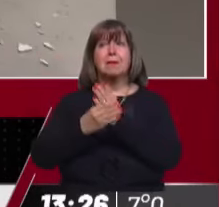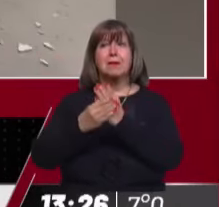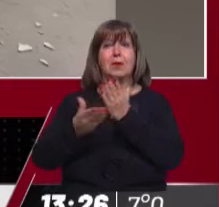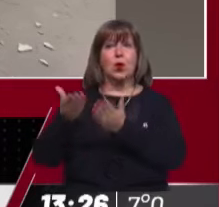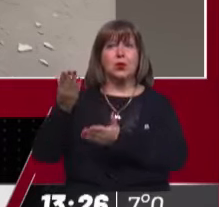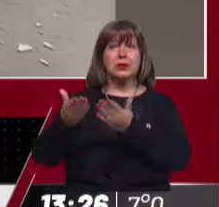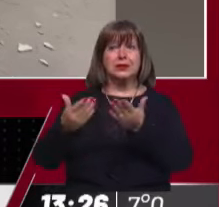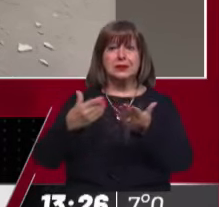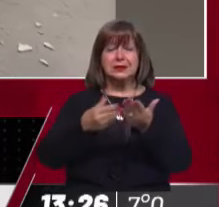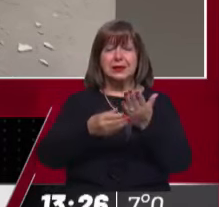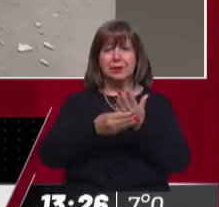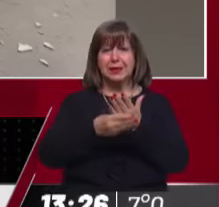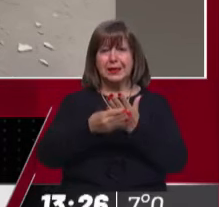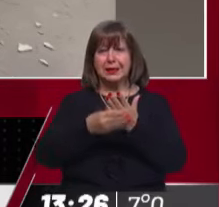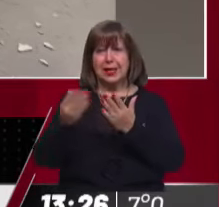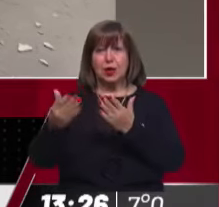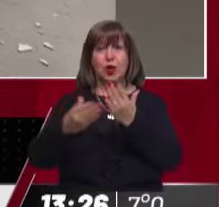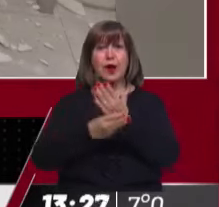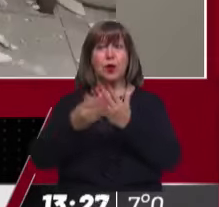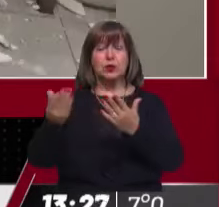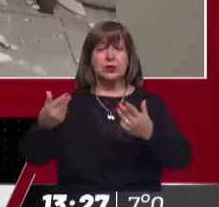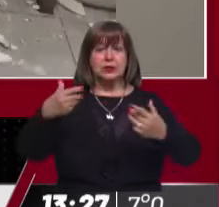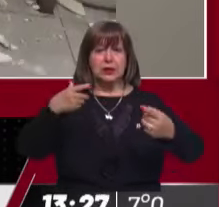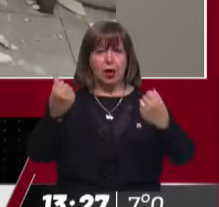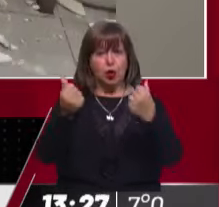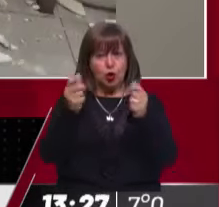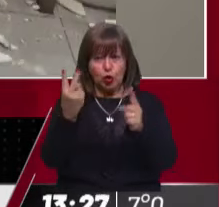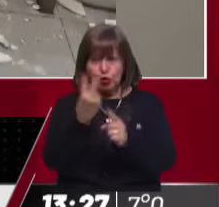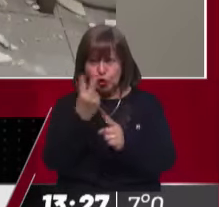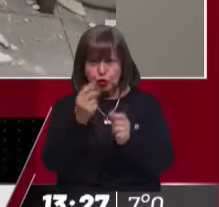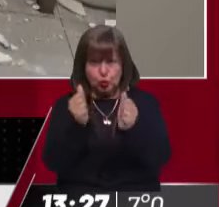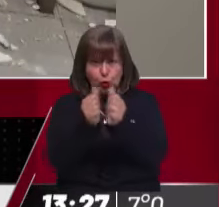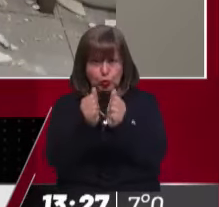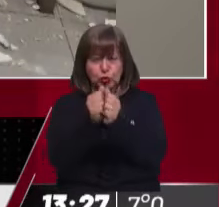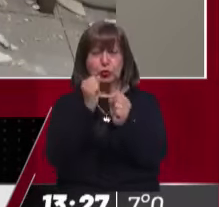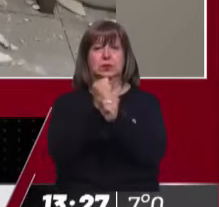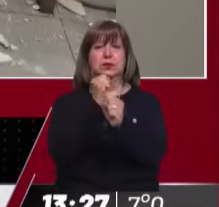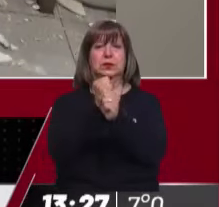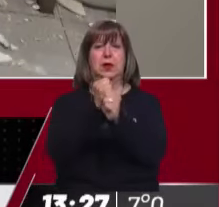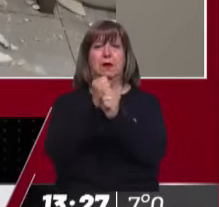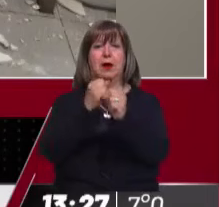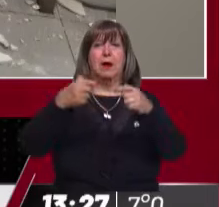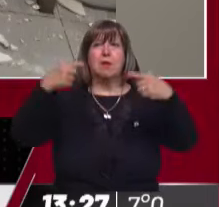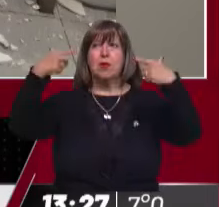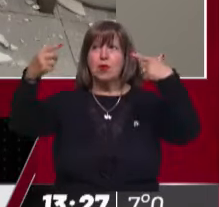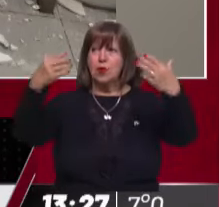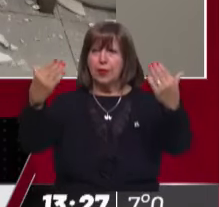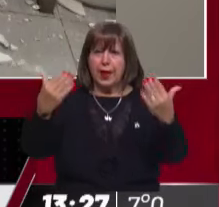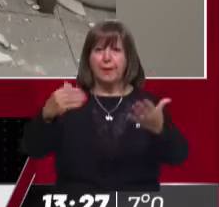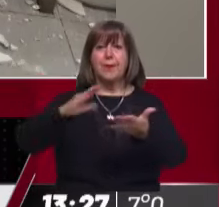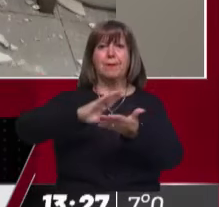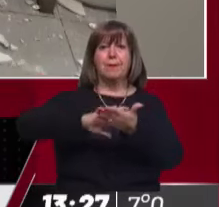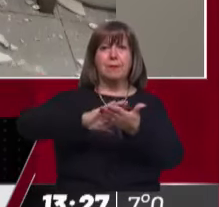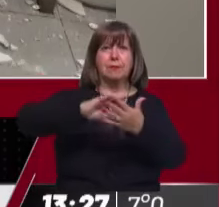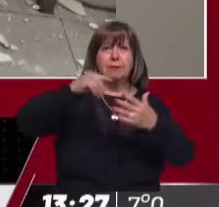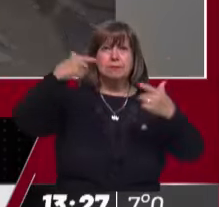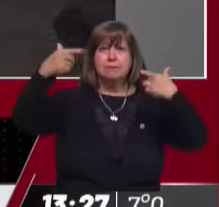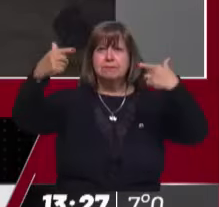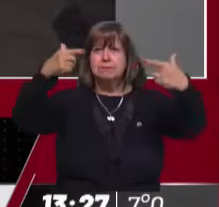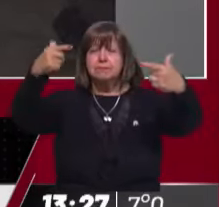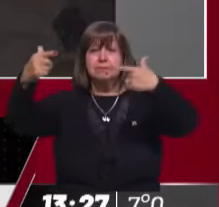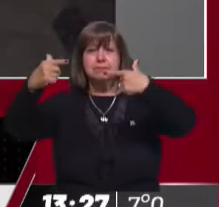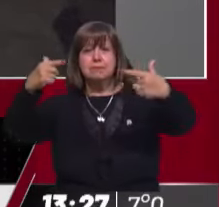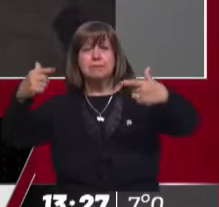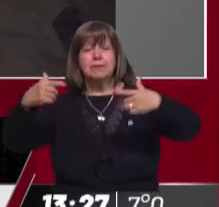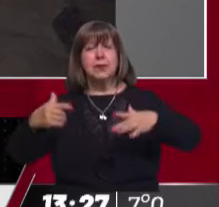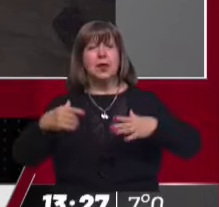Fiscal, que se ha puesto a la cabeza de la investigación de este tipo de situaciones que afectan en general a la